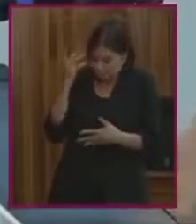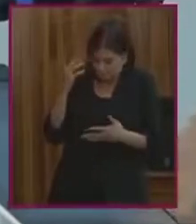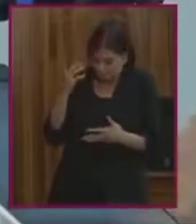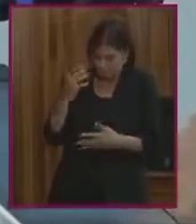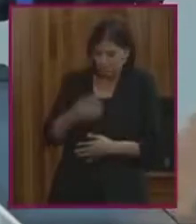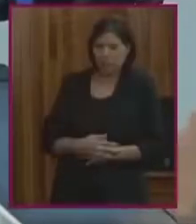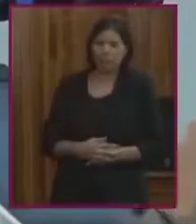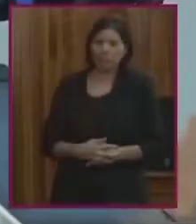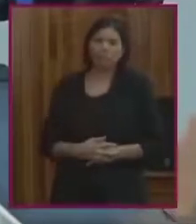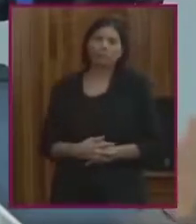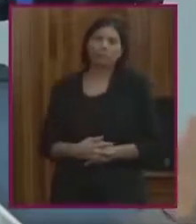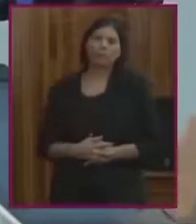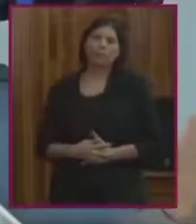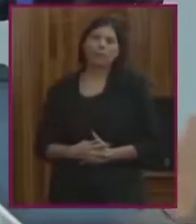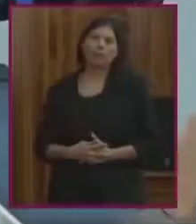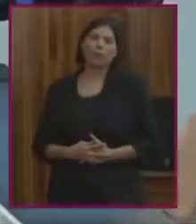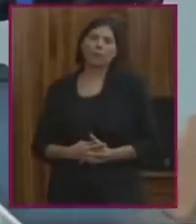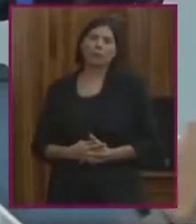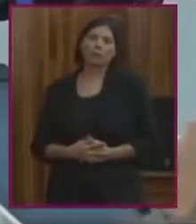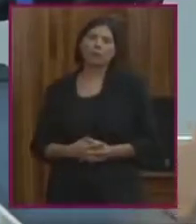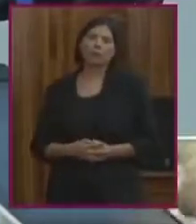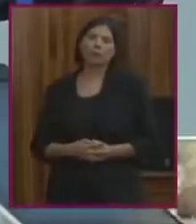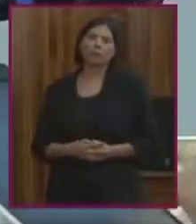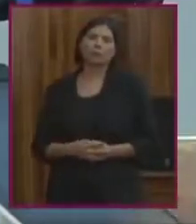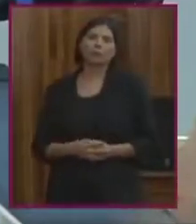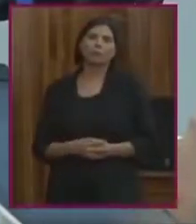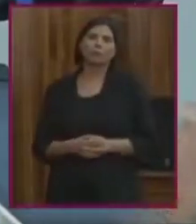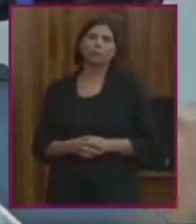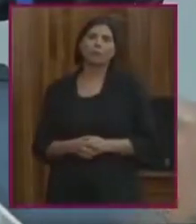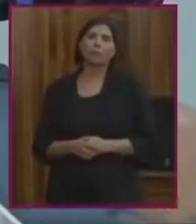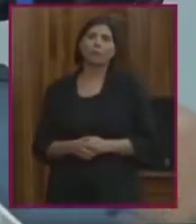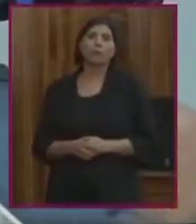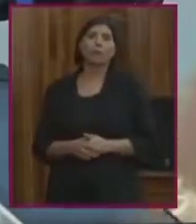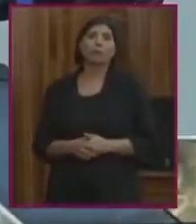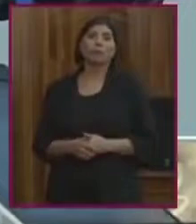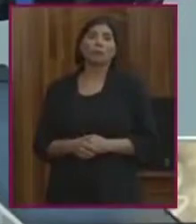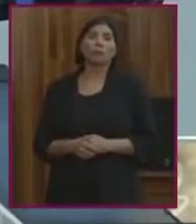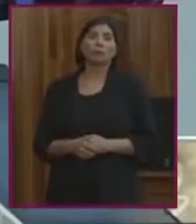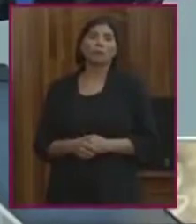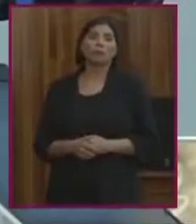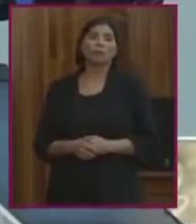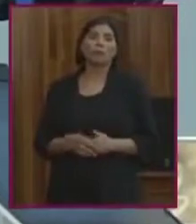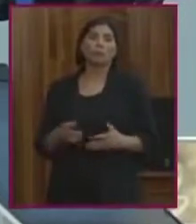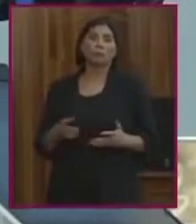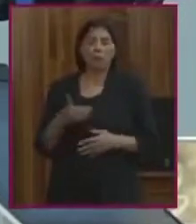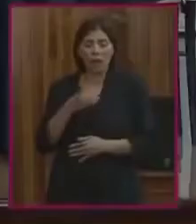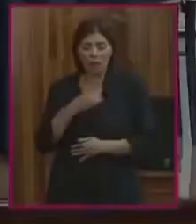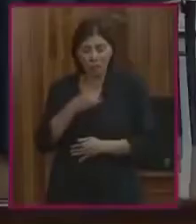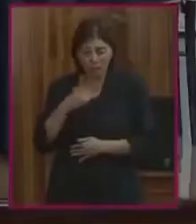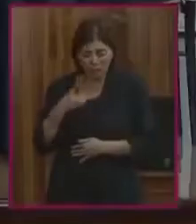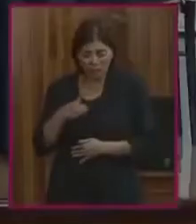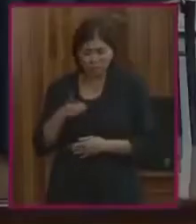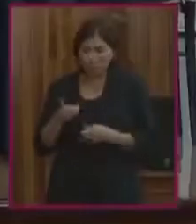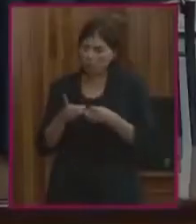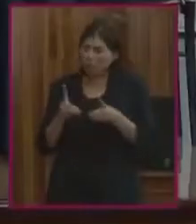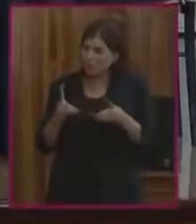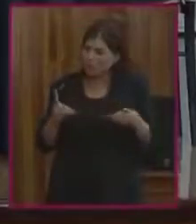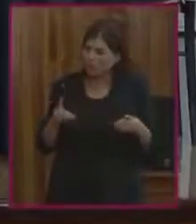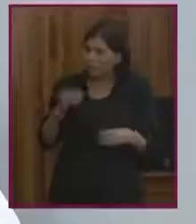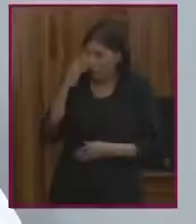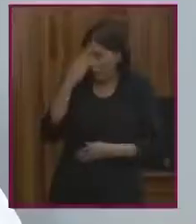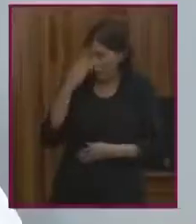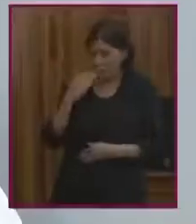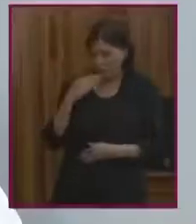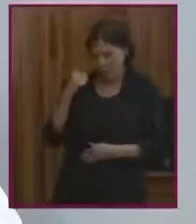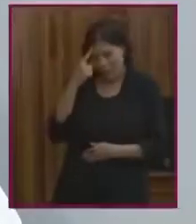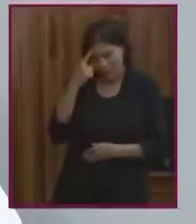desde nuestra episteme y nuestros constructos. Es decir, hay que desarrollar capacidades para que las